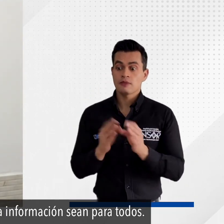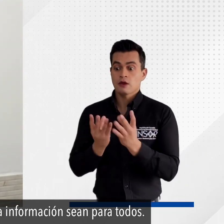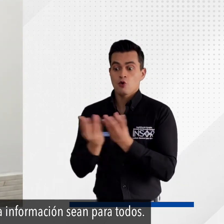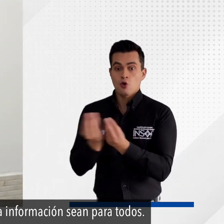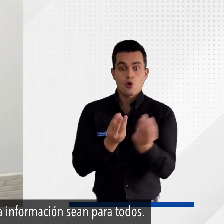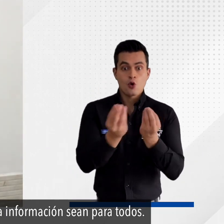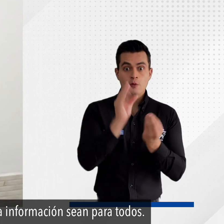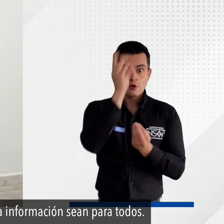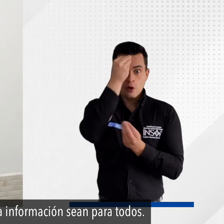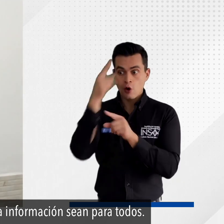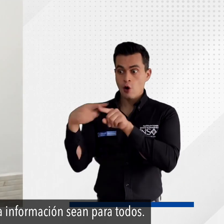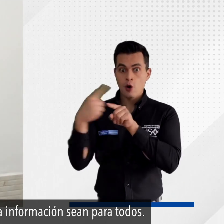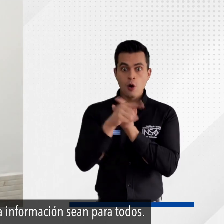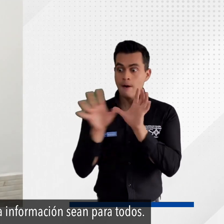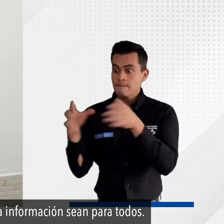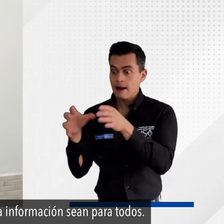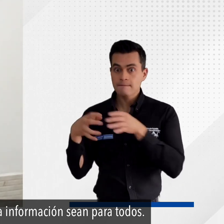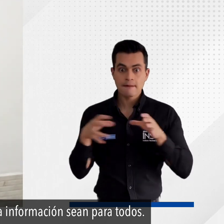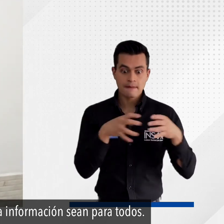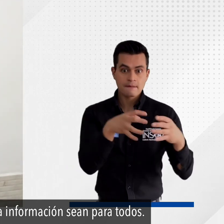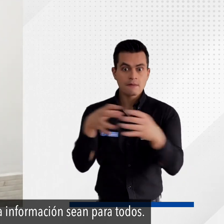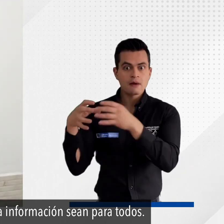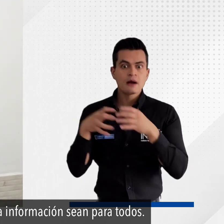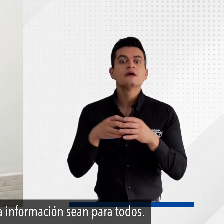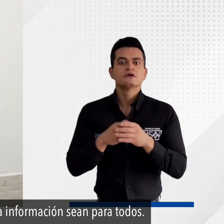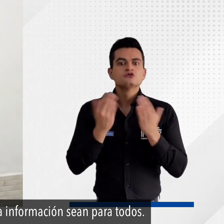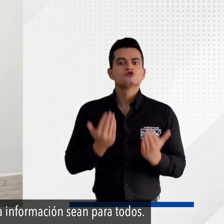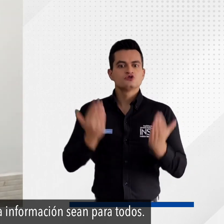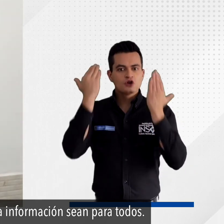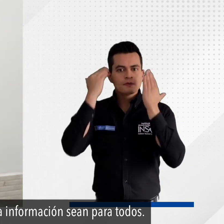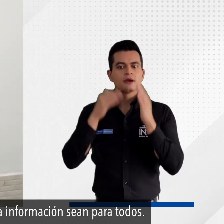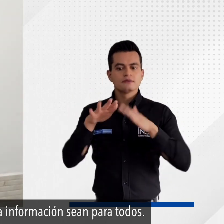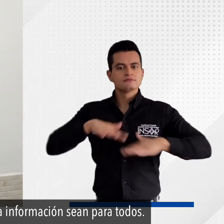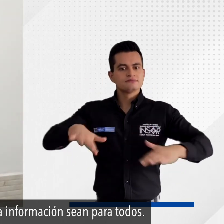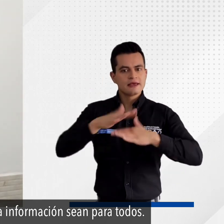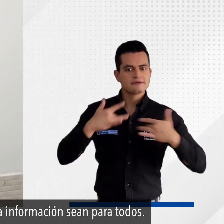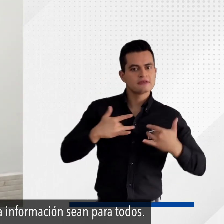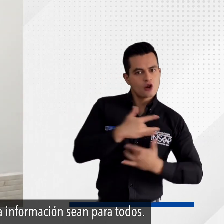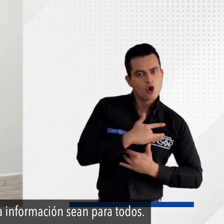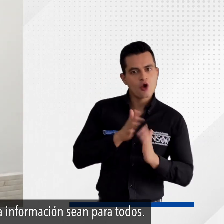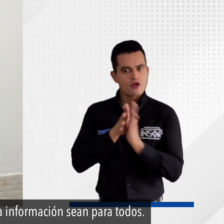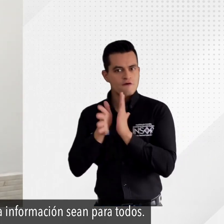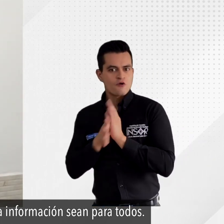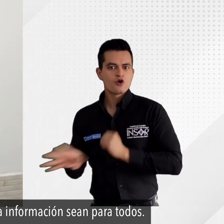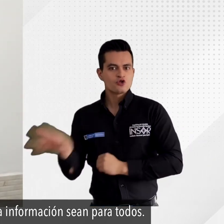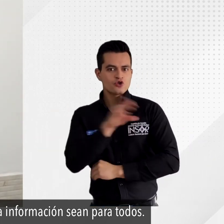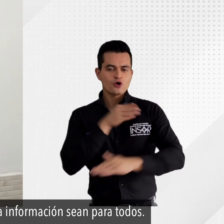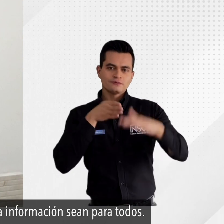que la salud y la información sea para todos. Muchas gracias.